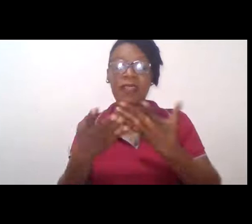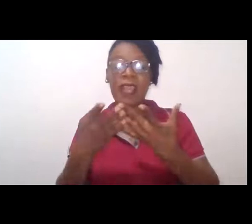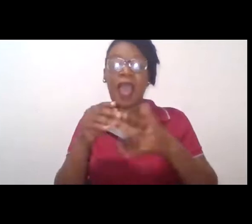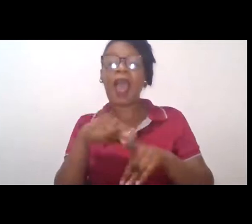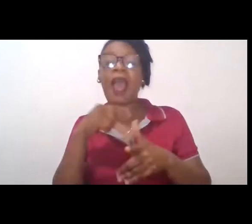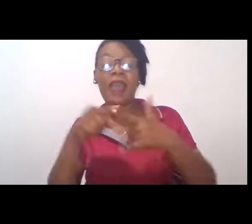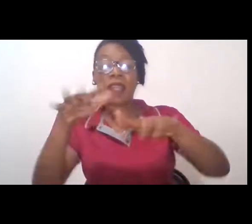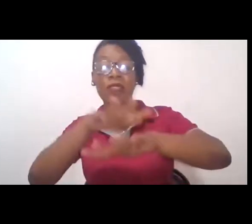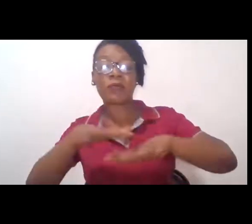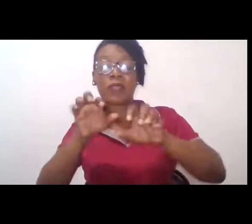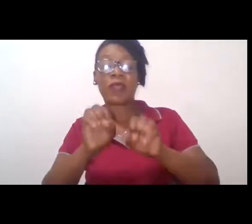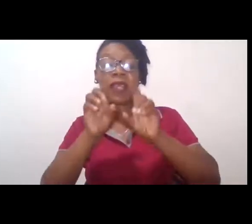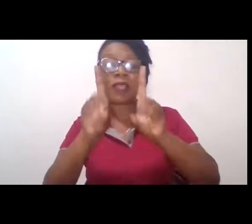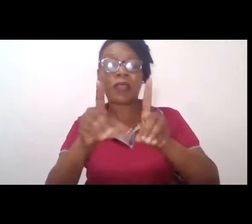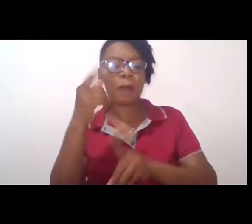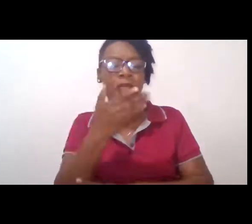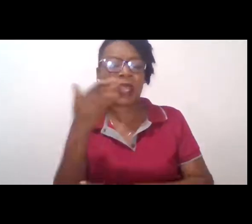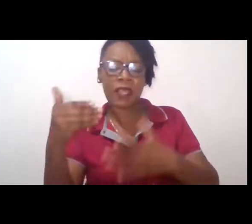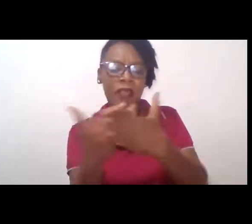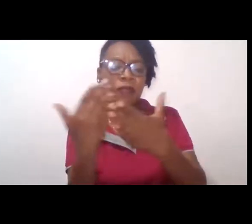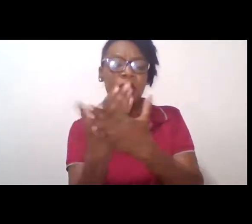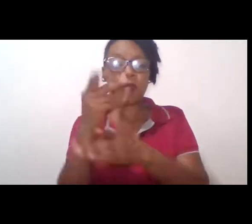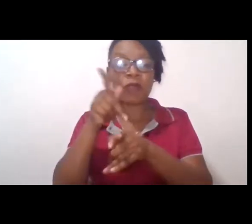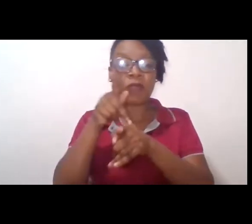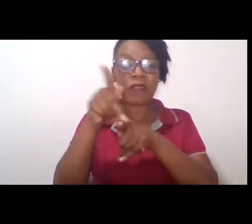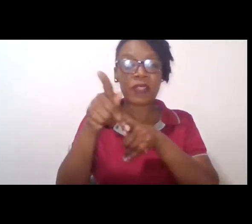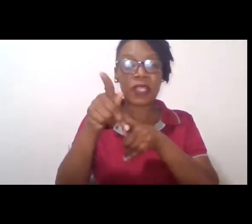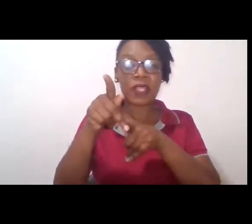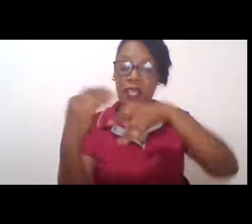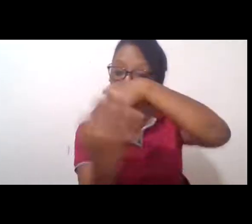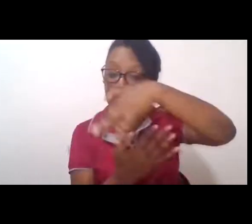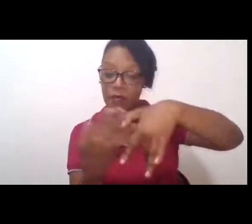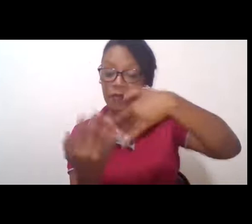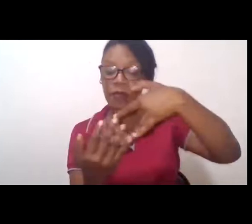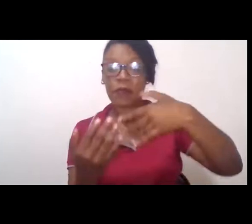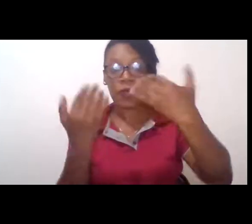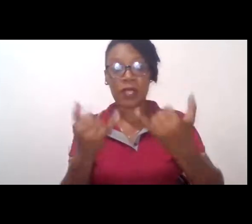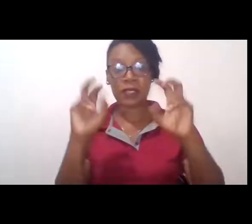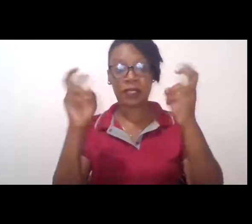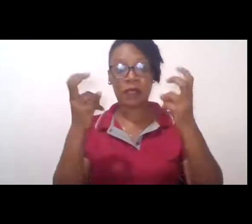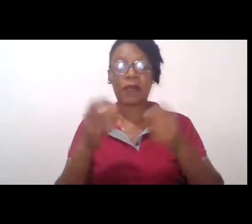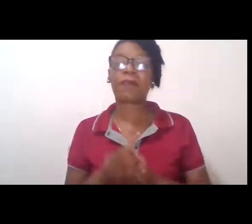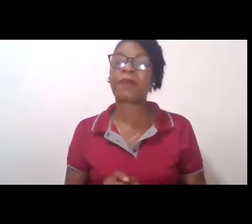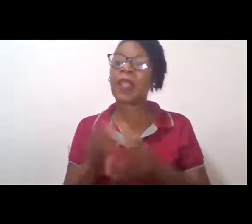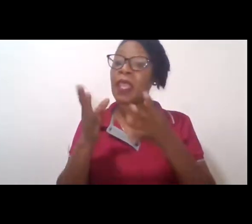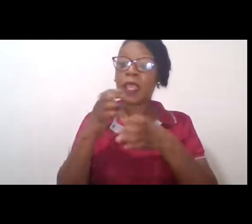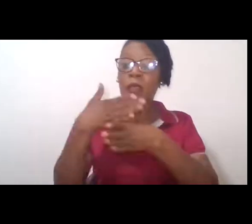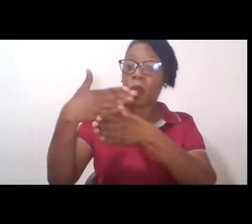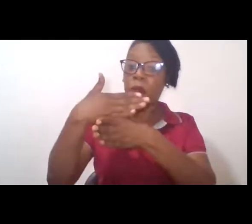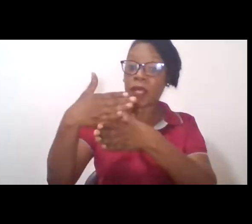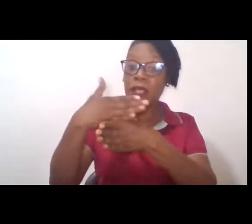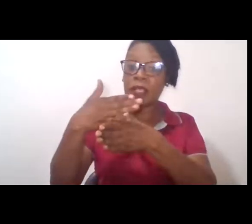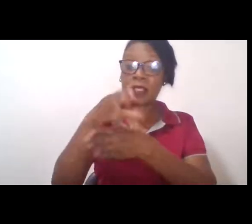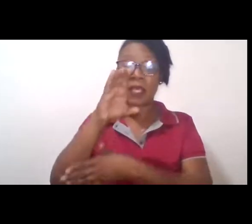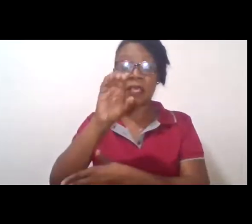académico pensado para la actualización profesional en torno a este abordaje. Quiero compartirles que por parte del Colipro